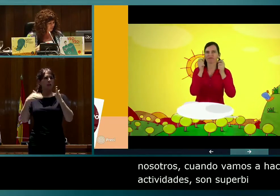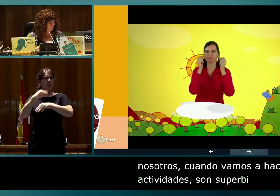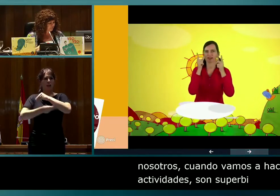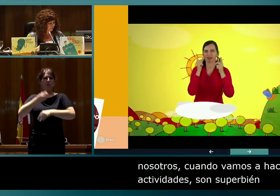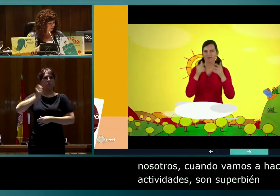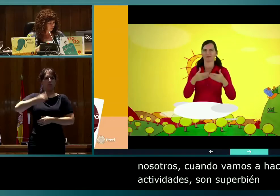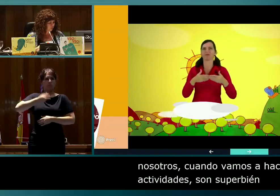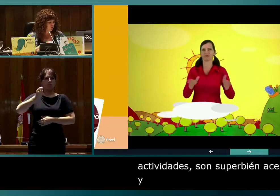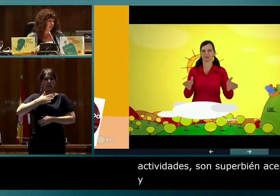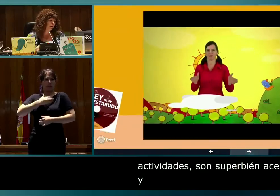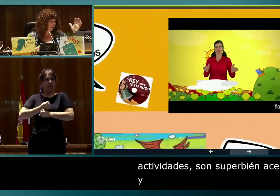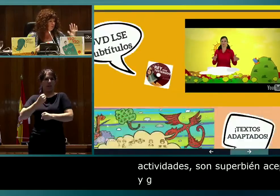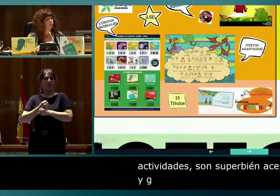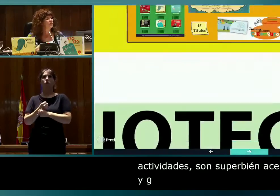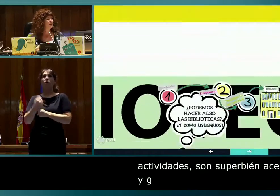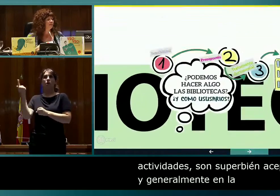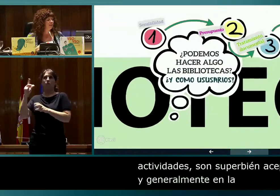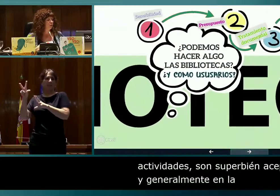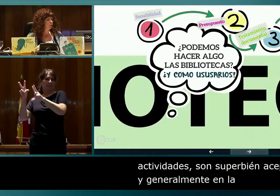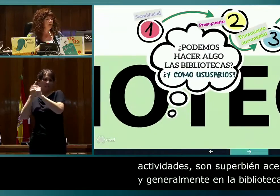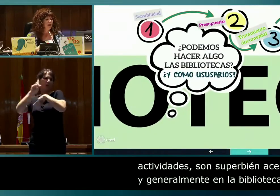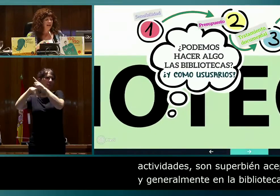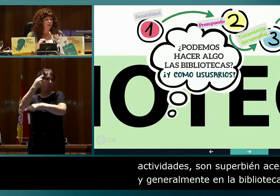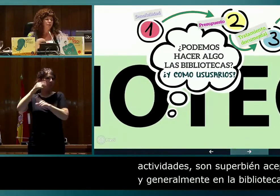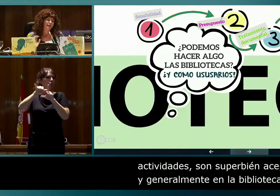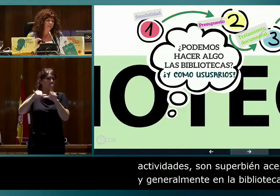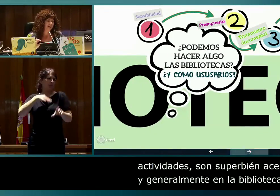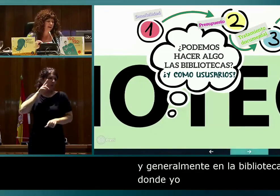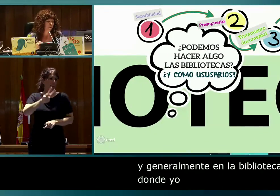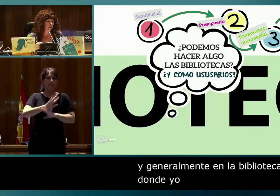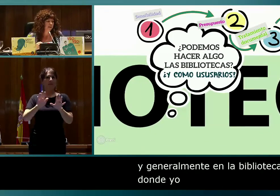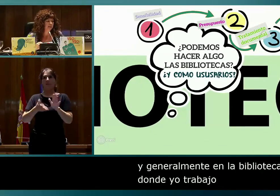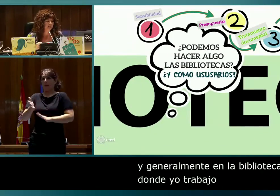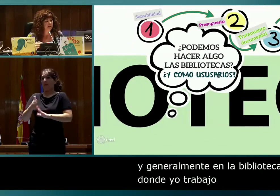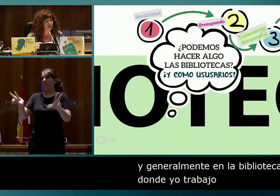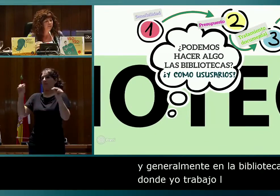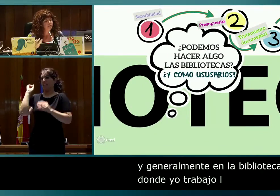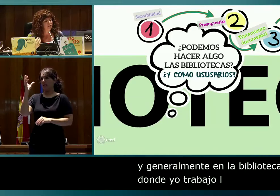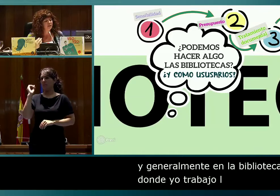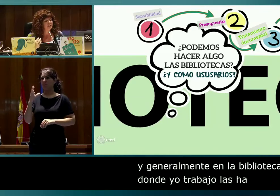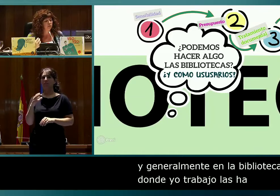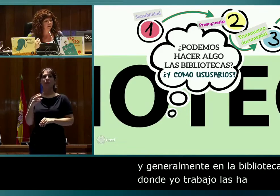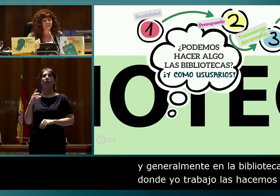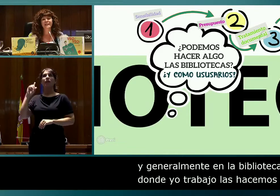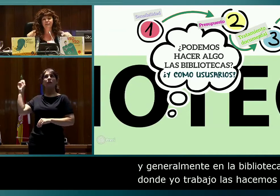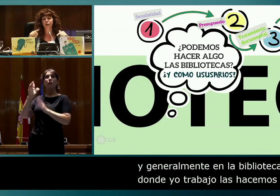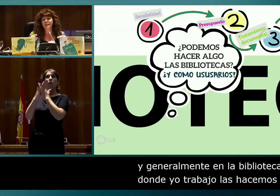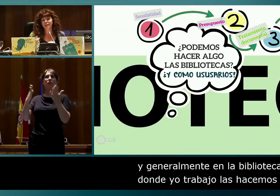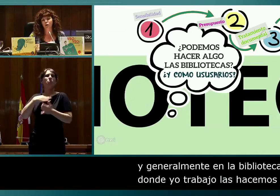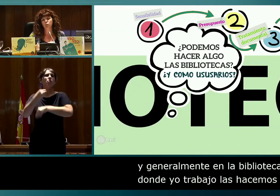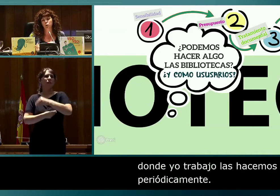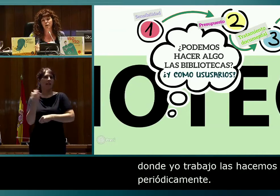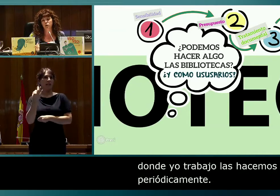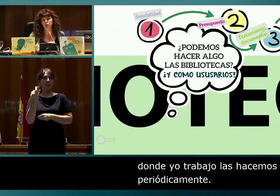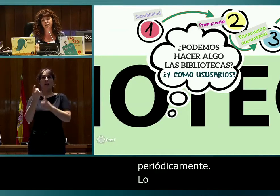periódicamente. Bueno, os lo dejo porque esto lo podéis ver a través de YouTube. Entonces, para terminar, ¿no? ¿Qué podemos hacer desde las bibliotecas? ¿Y qué podéis